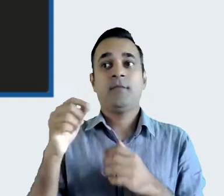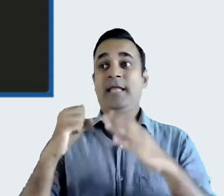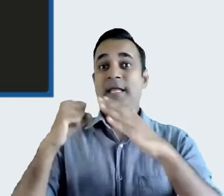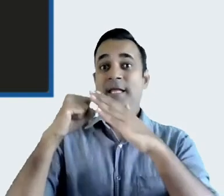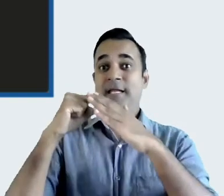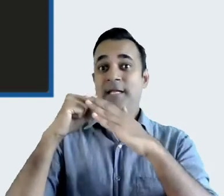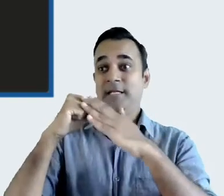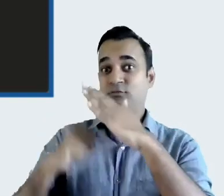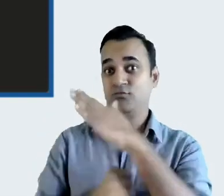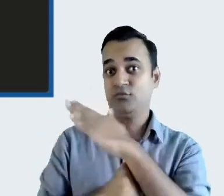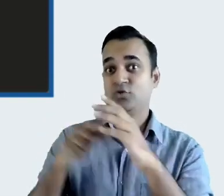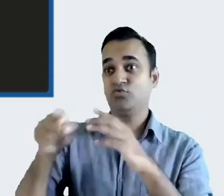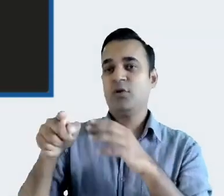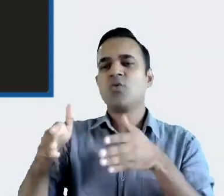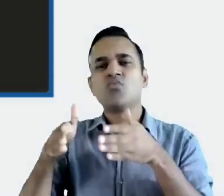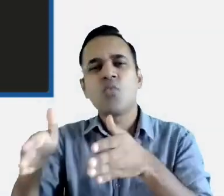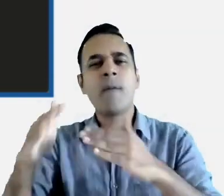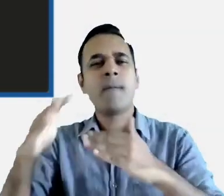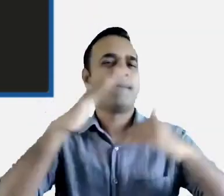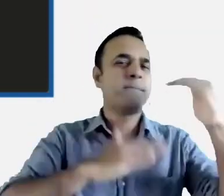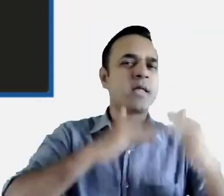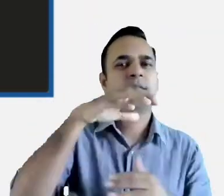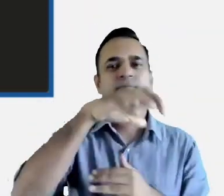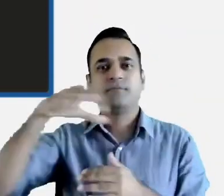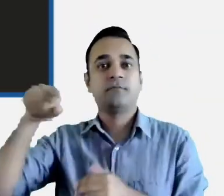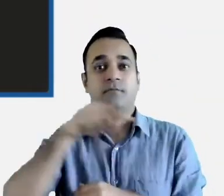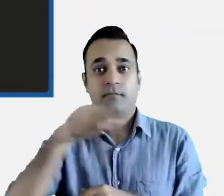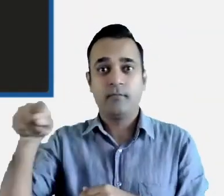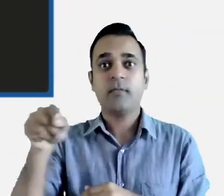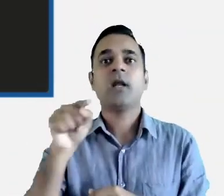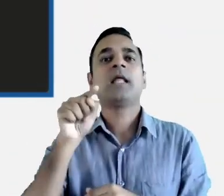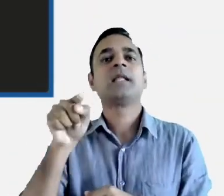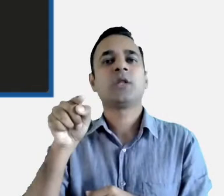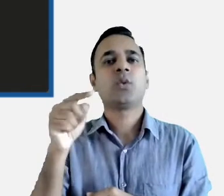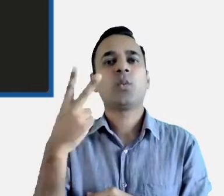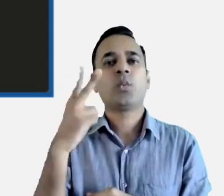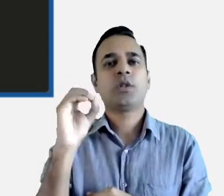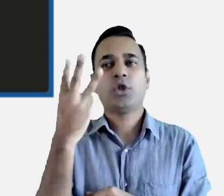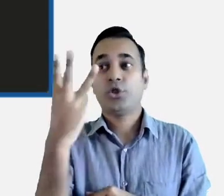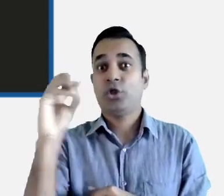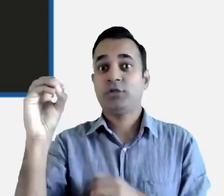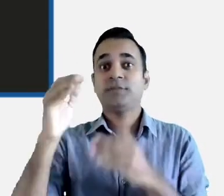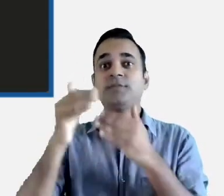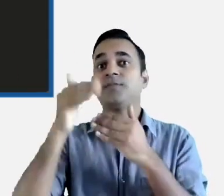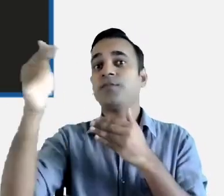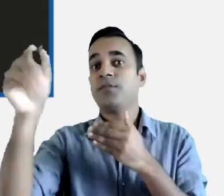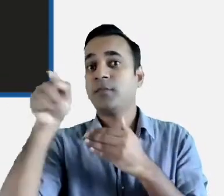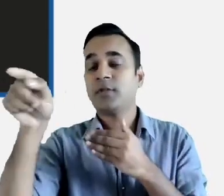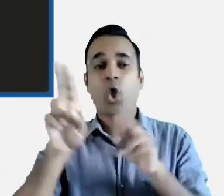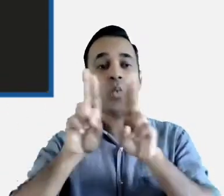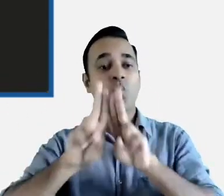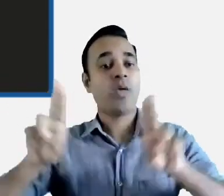así como las metas establecidas en el Acuerdo de París en materia de mitigación y adaptación al